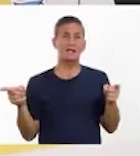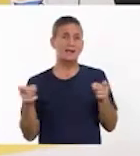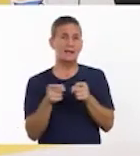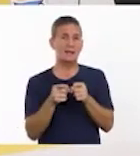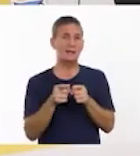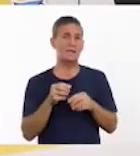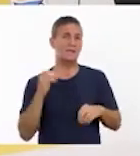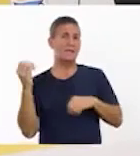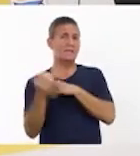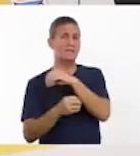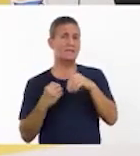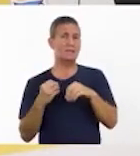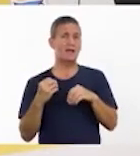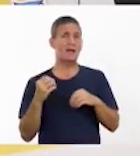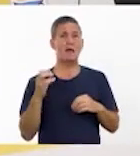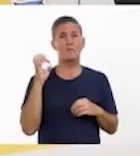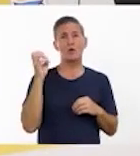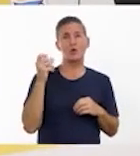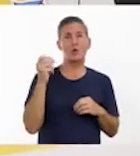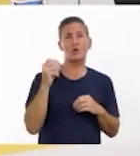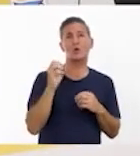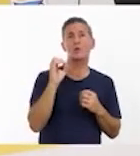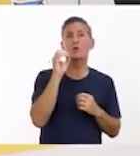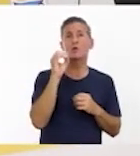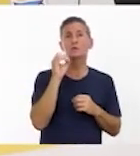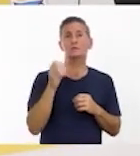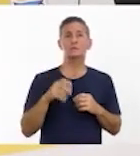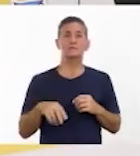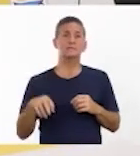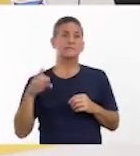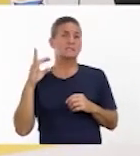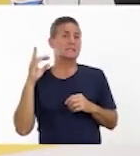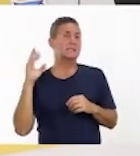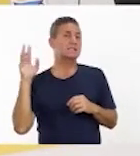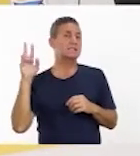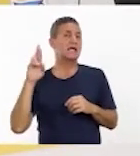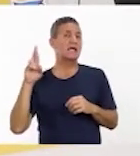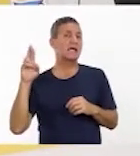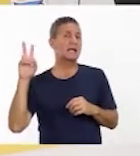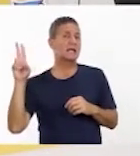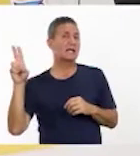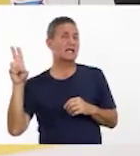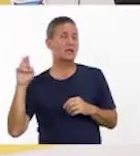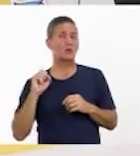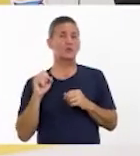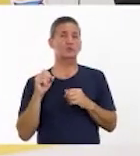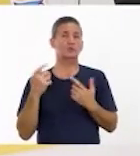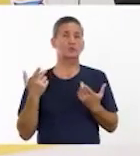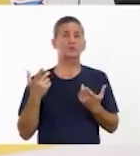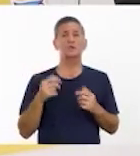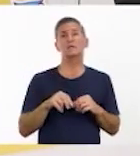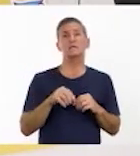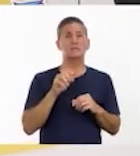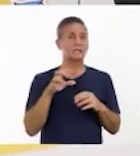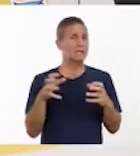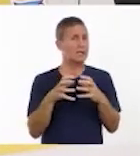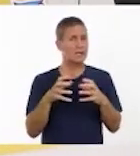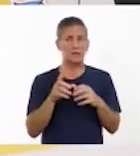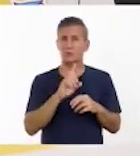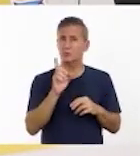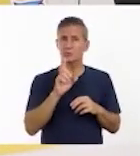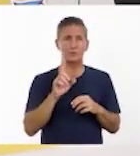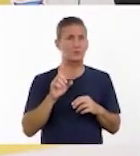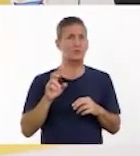resumiendo, si varían los números de oxidación, la reacción es de redox. Si no varían los números de oxidación,